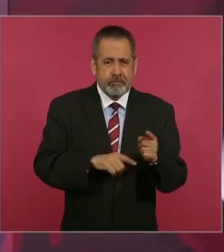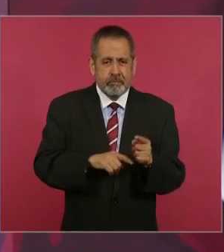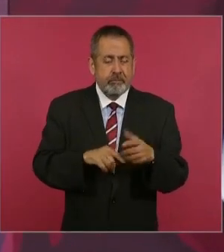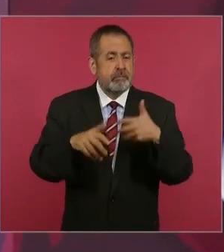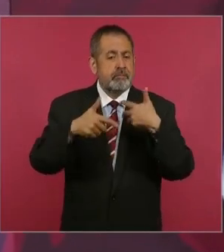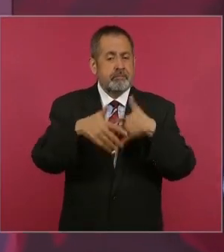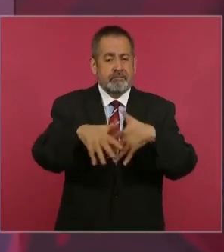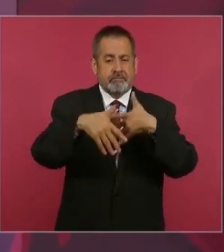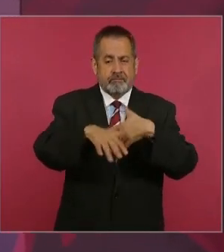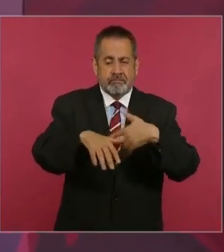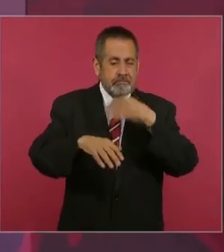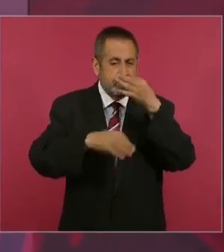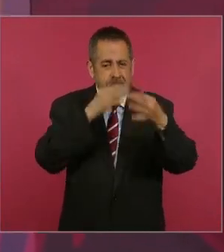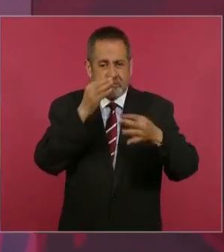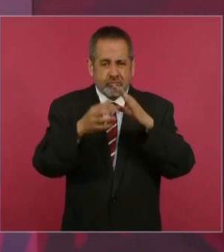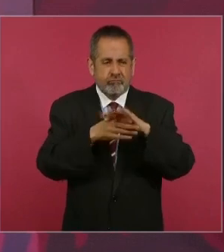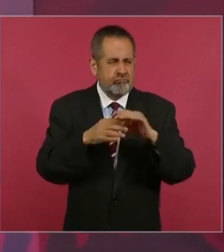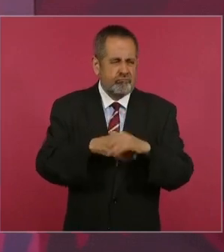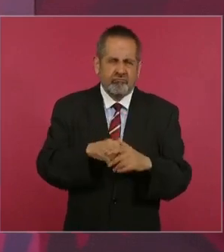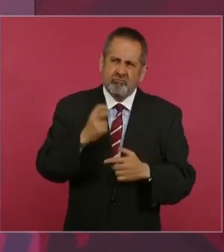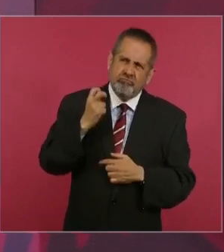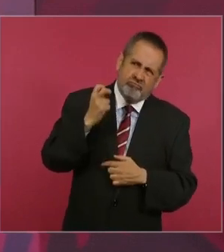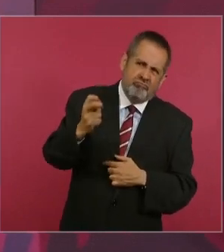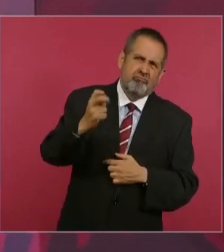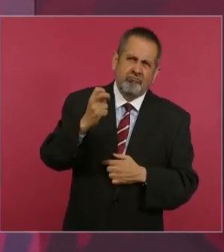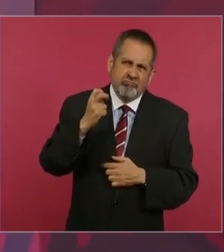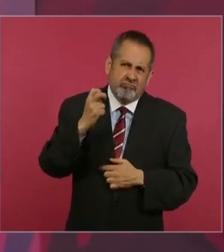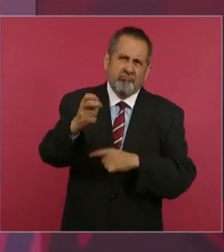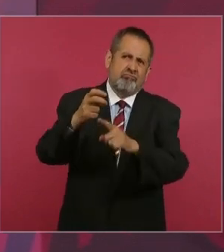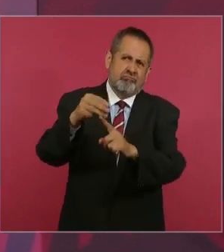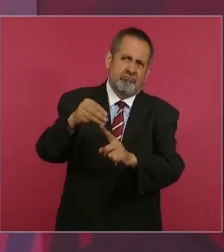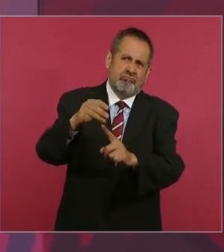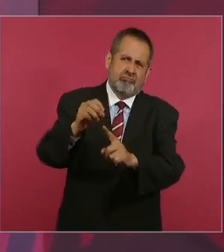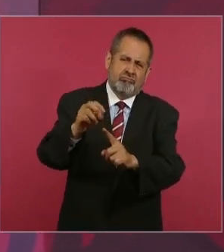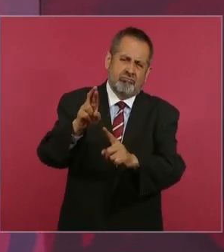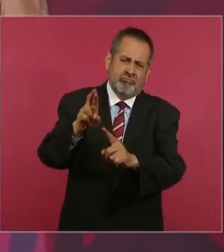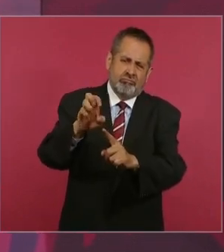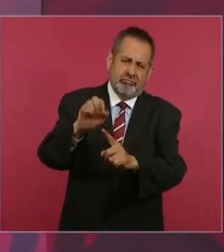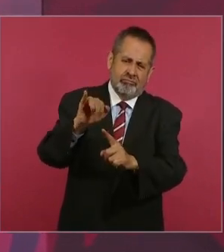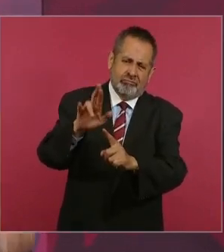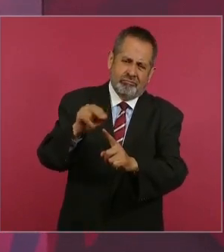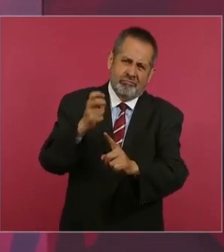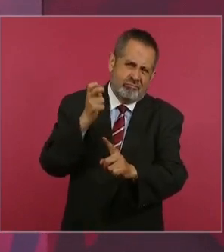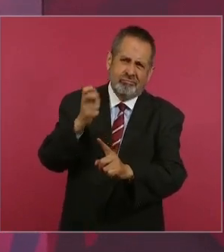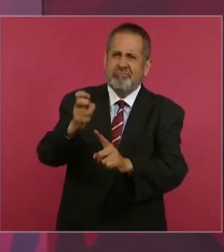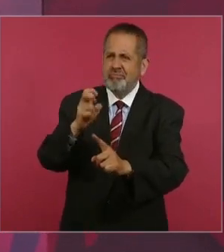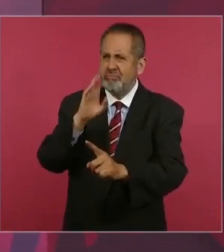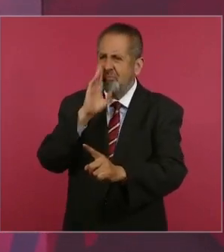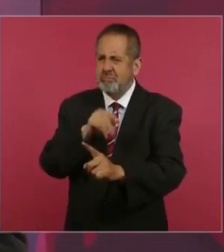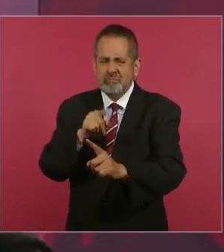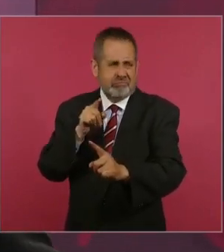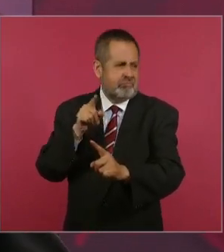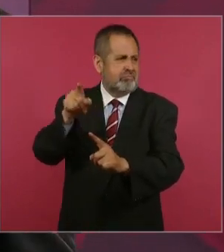mítines el asunto de Moreira acusándolo